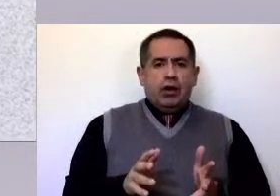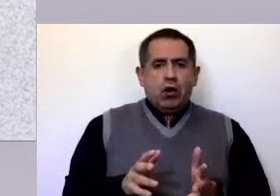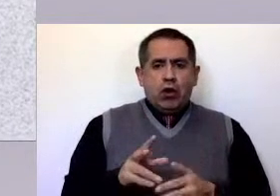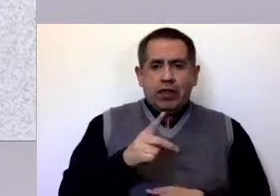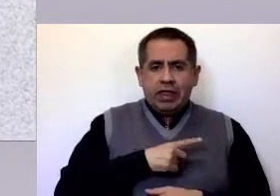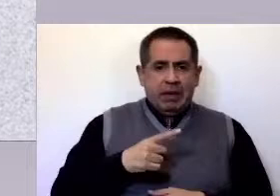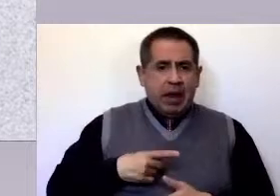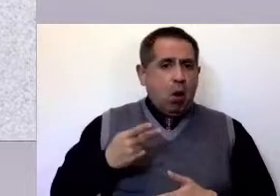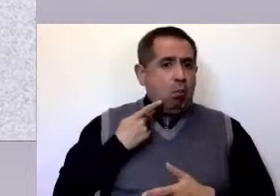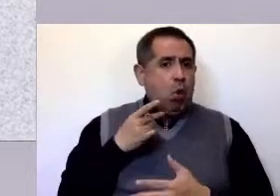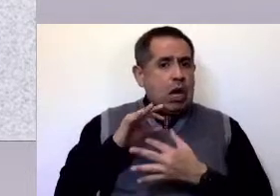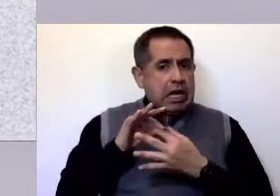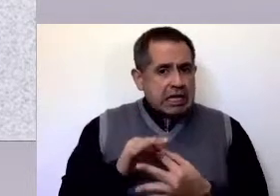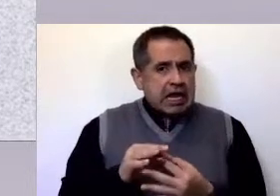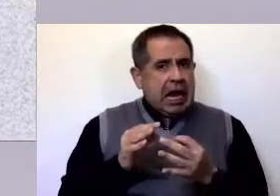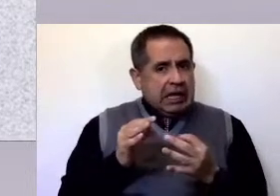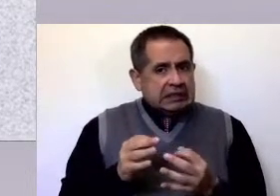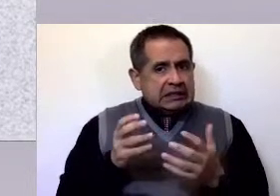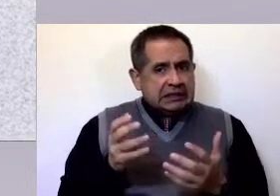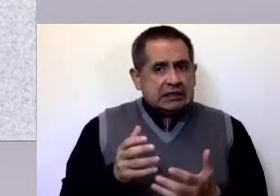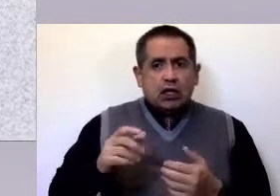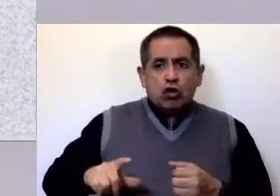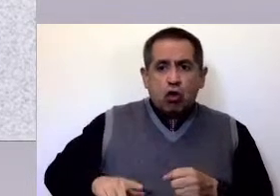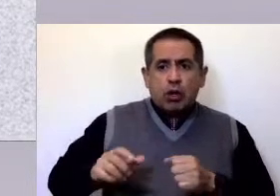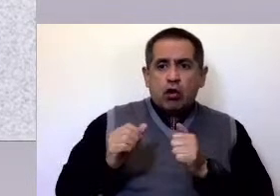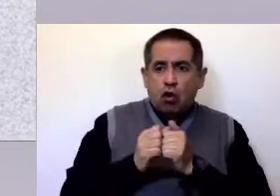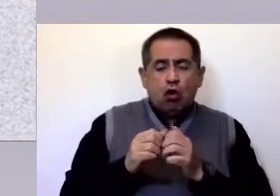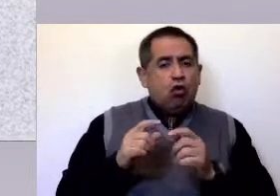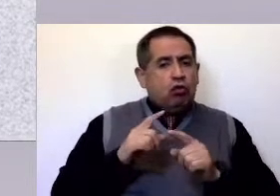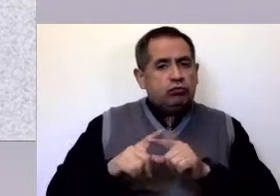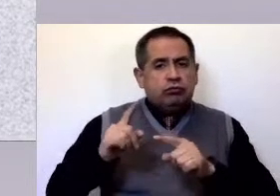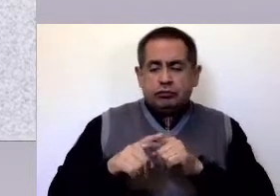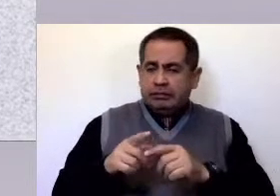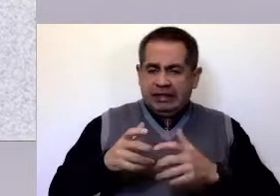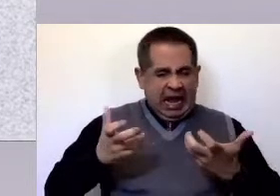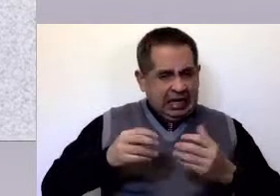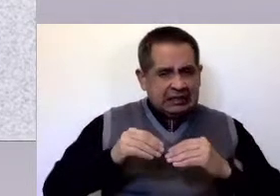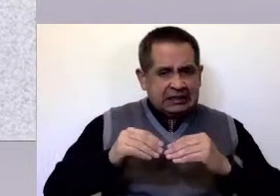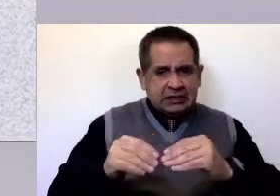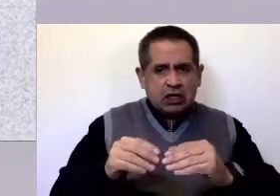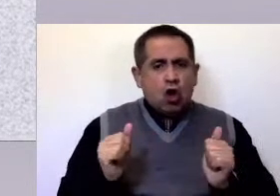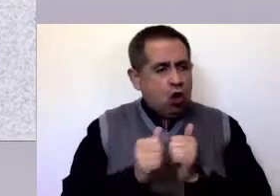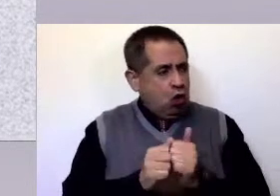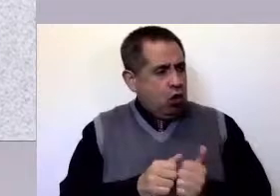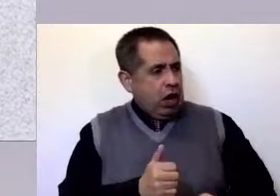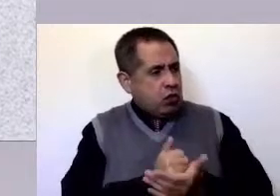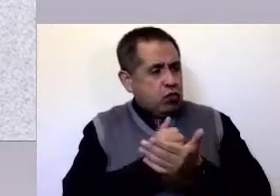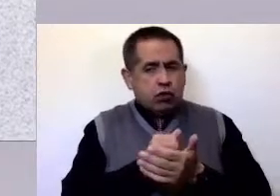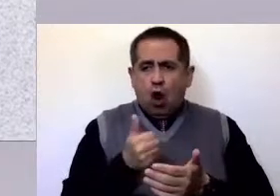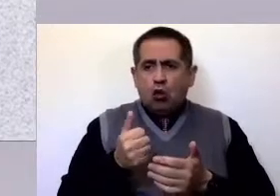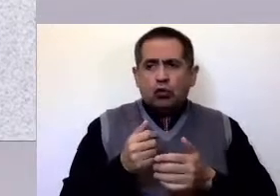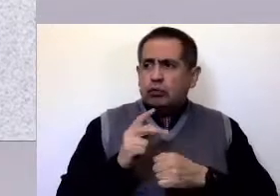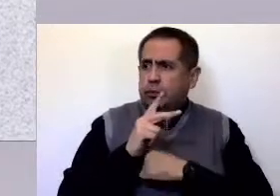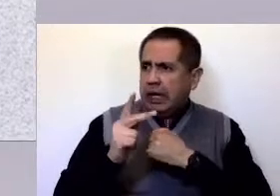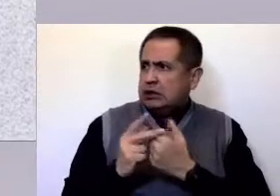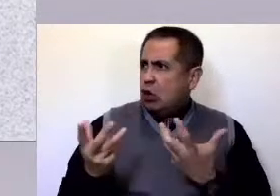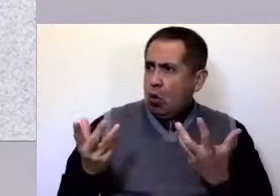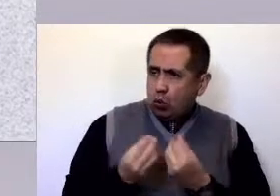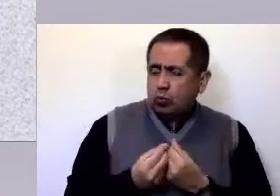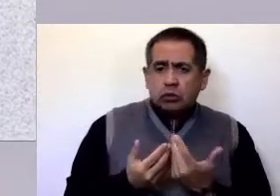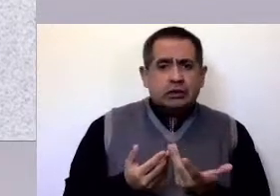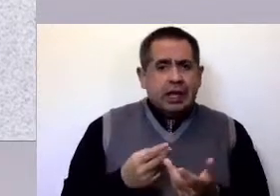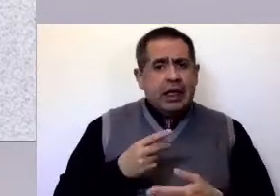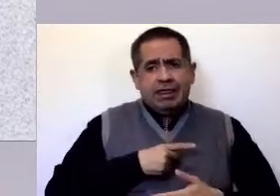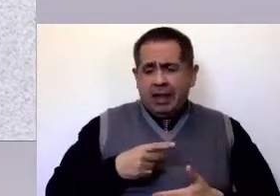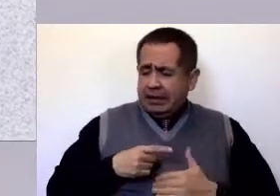pública de los gobiernos llevada a cabo por sí o con la cooperación de otros estados tiene que llevarse al